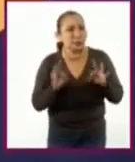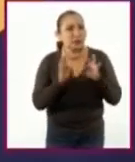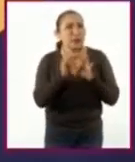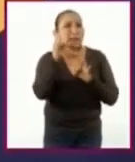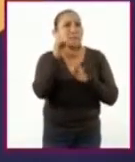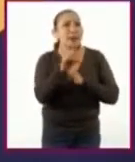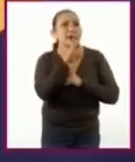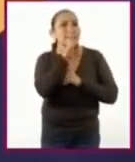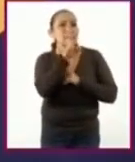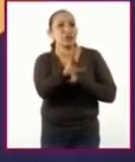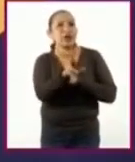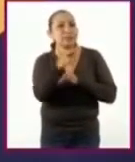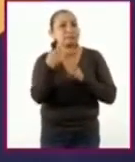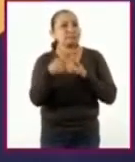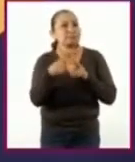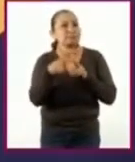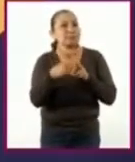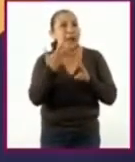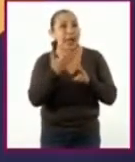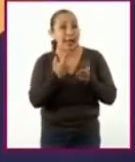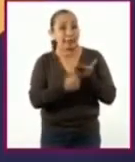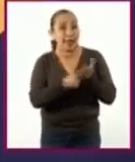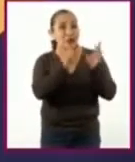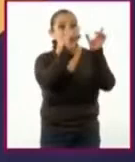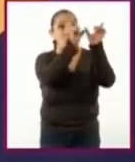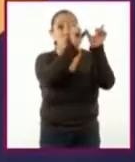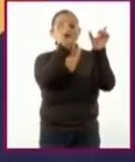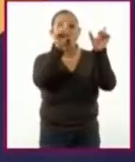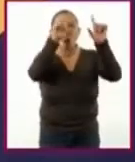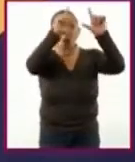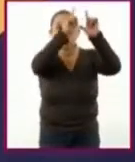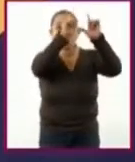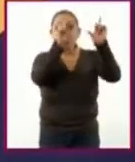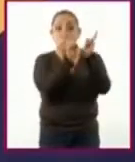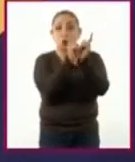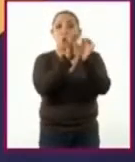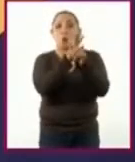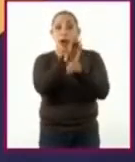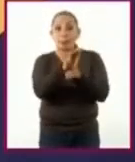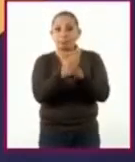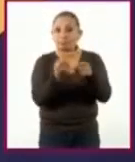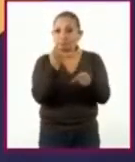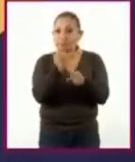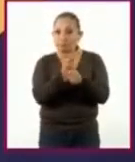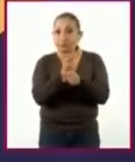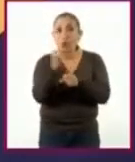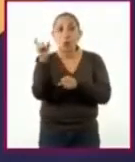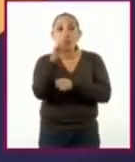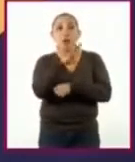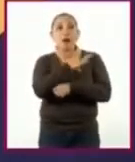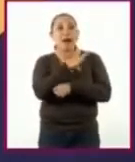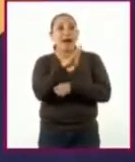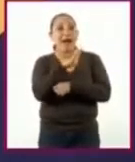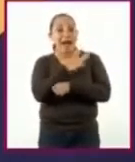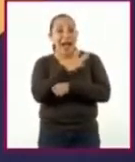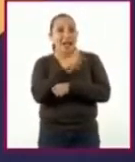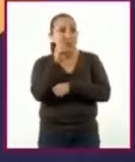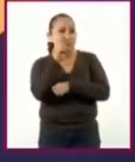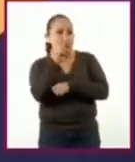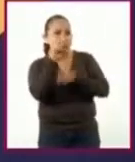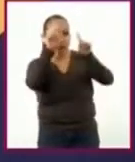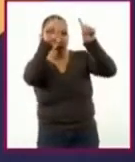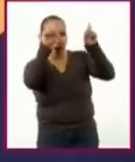para resolver las operaciones contenidas en los signos de agrupación son: primero, cuando existen signos de